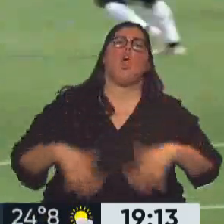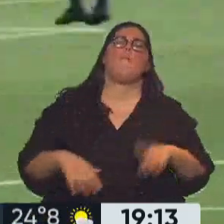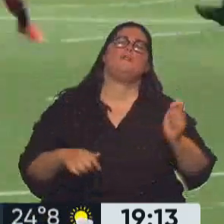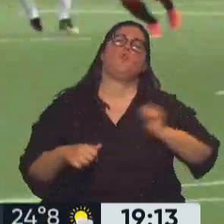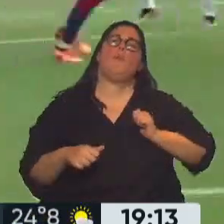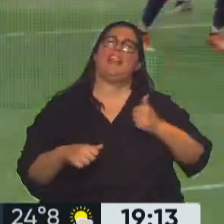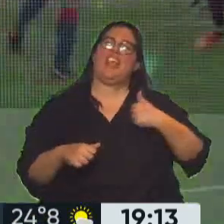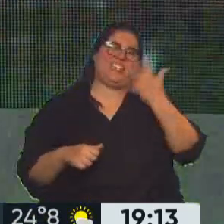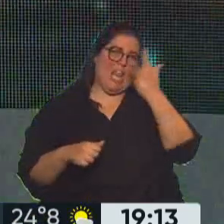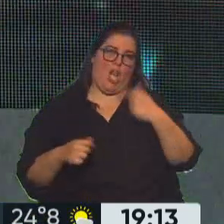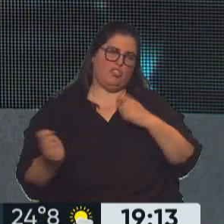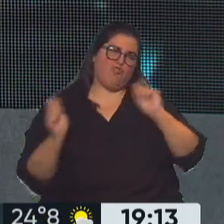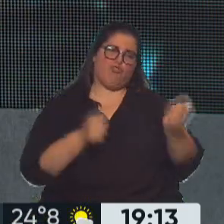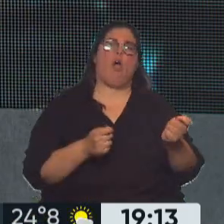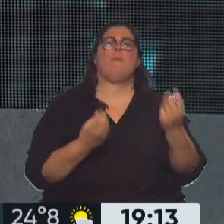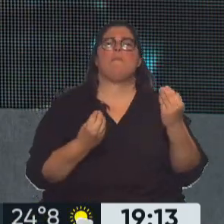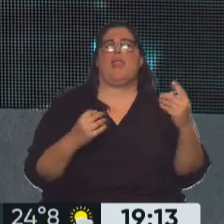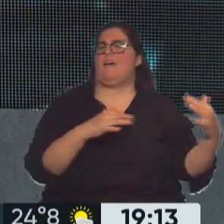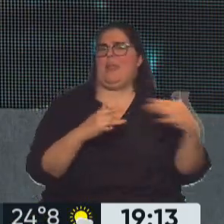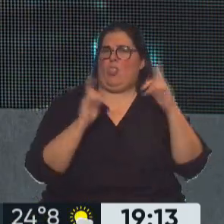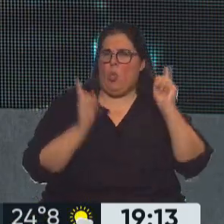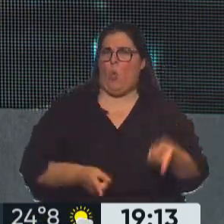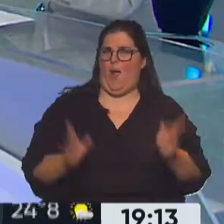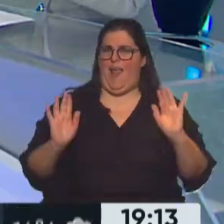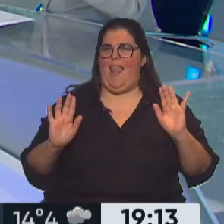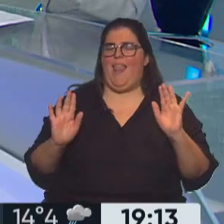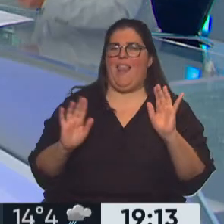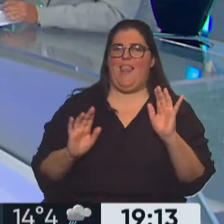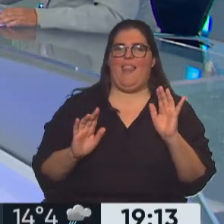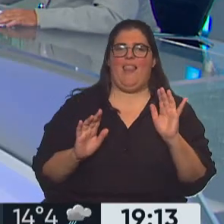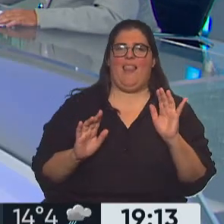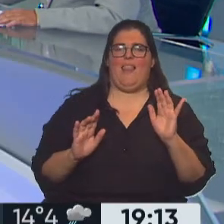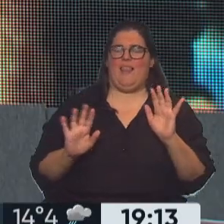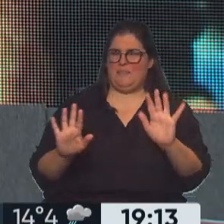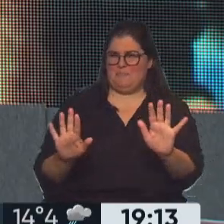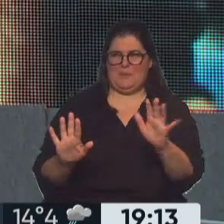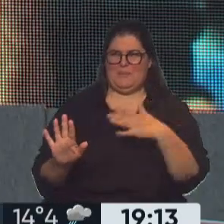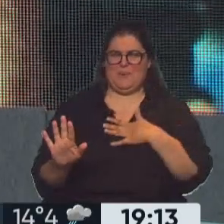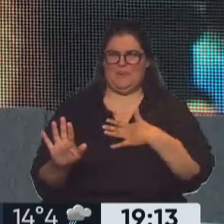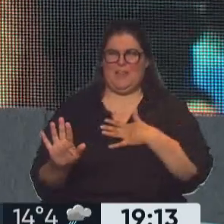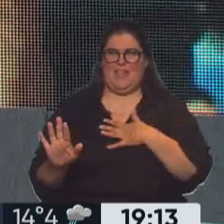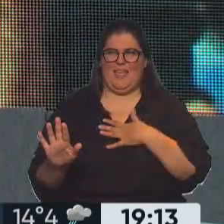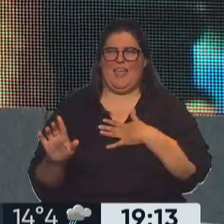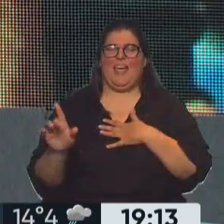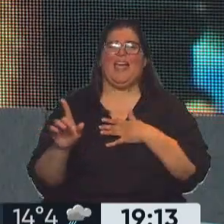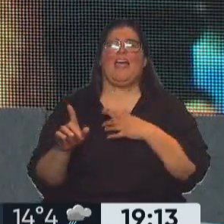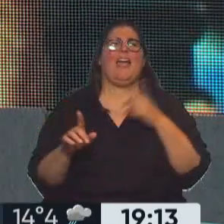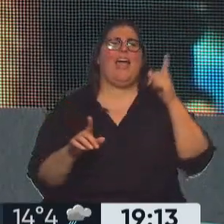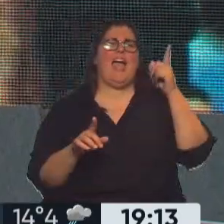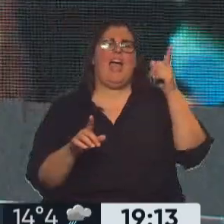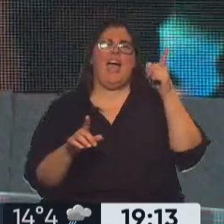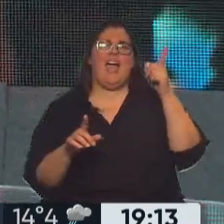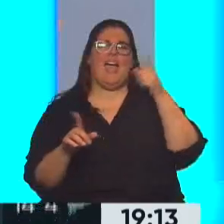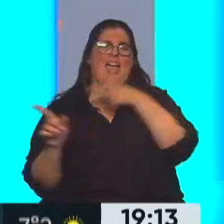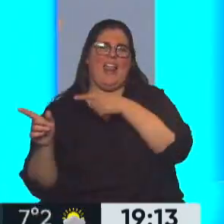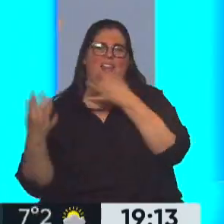desabrochar la corbata los roll momento el otro vende la camiseta y a este le robaron